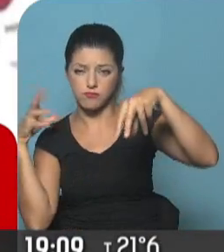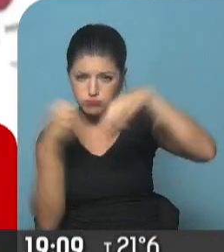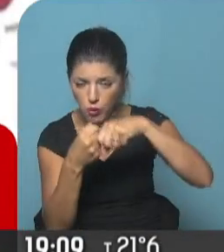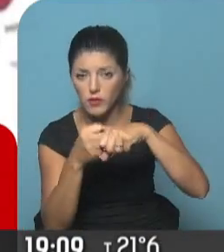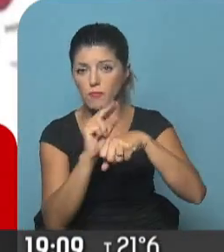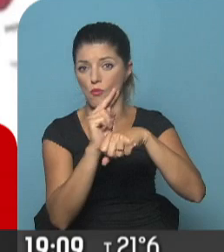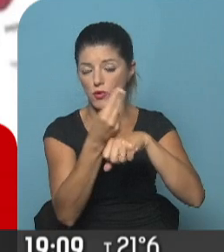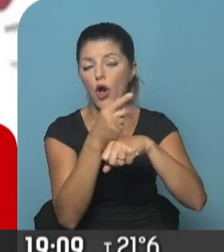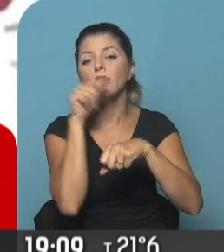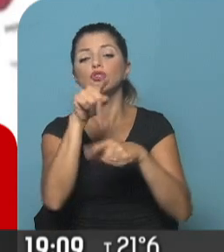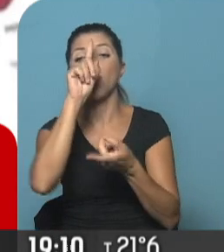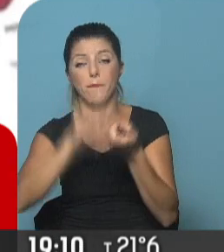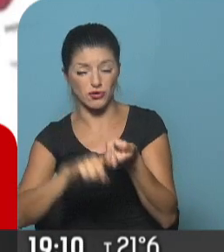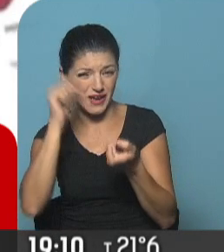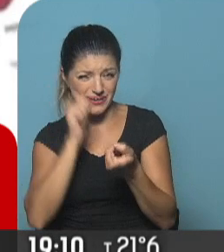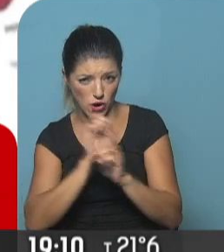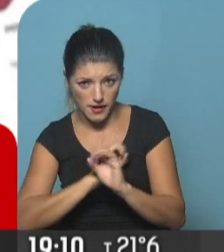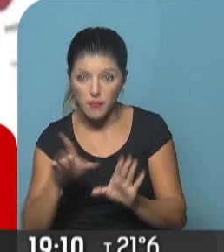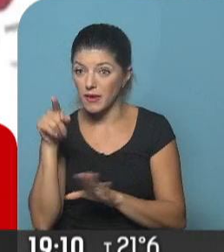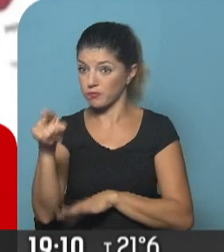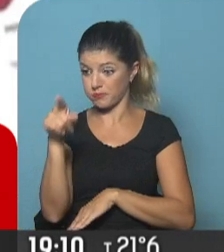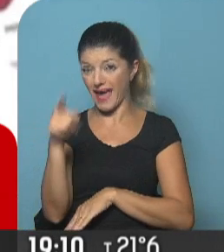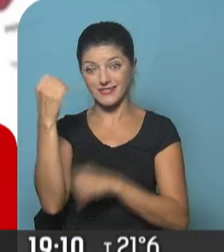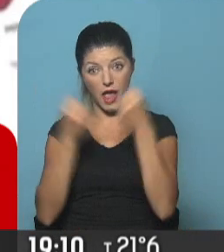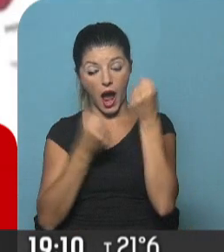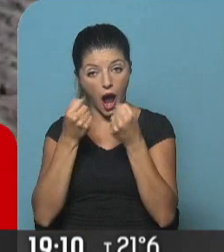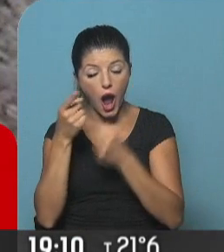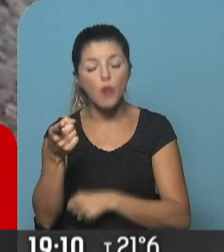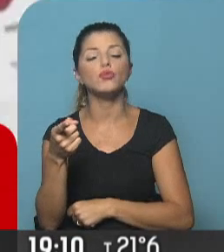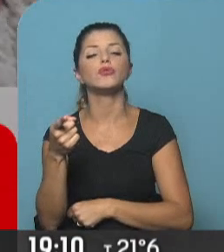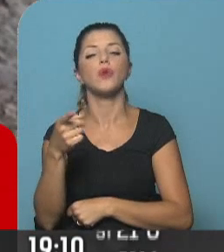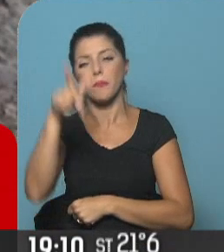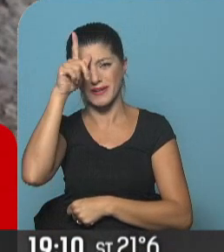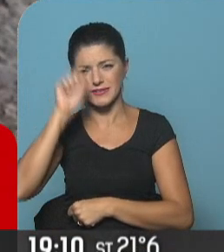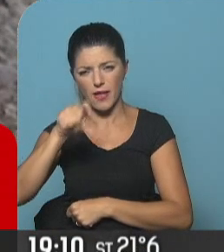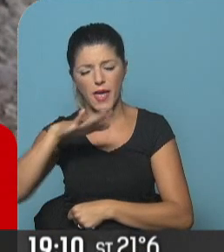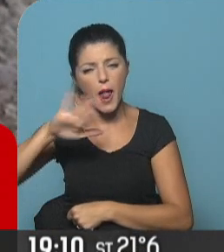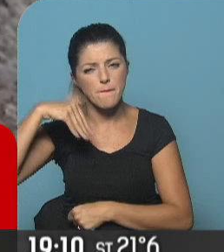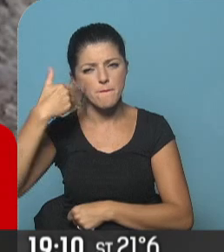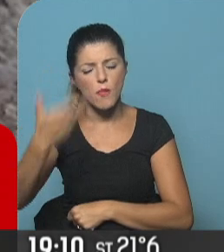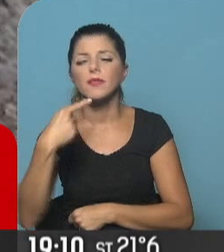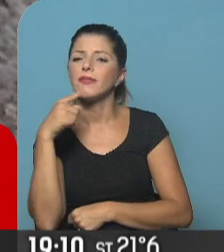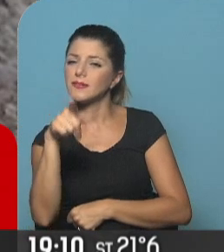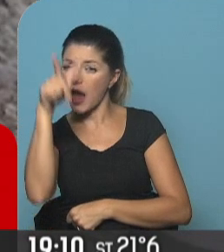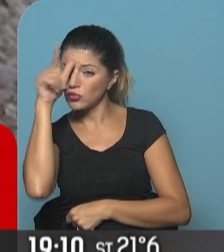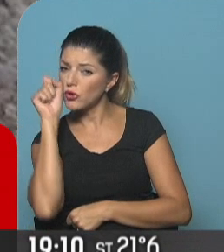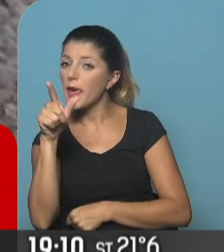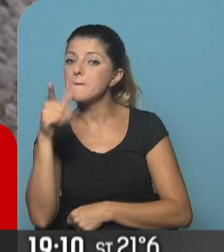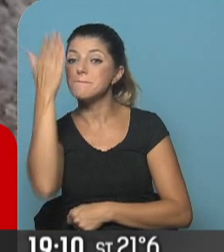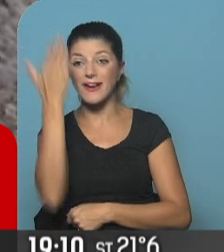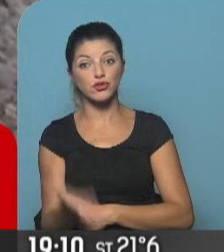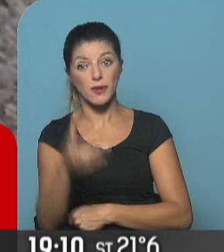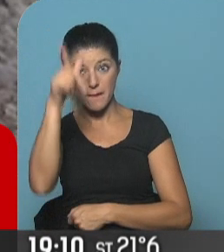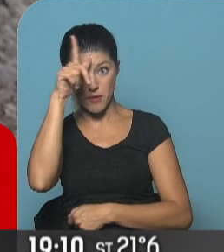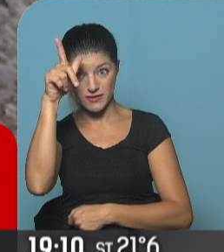marido. Este auto que aparentemente, según informaron fuentes de la policía bonaerense, pertenecería a un efectivo policial que vive